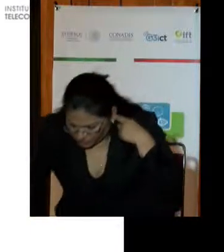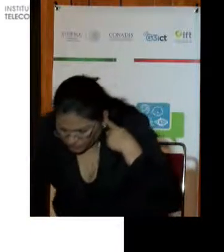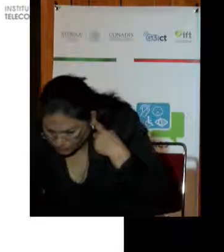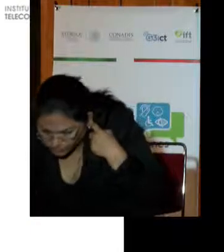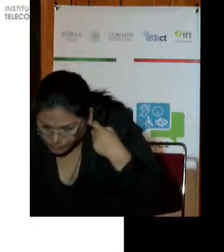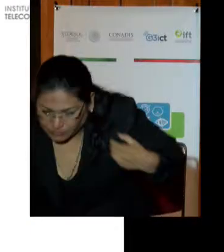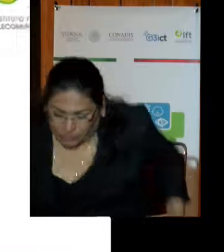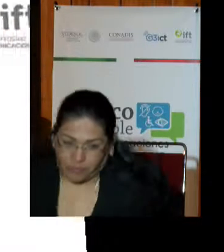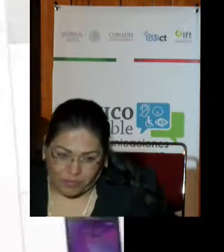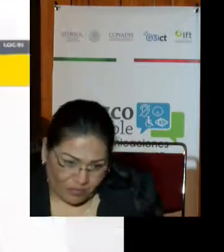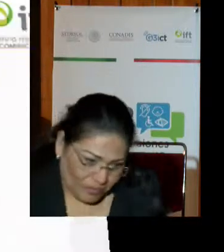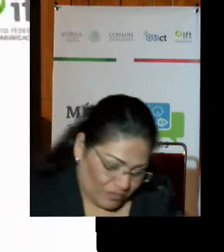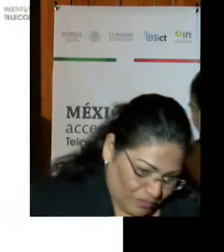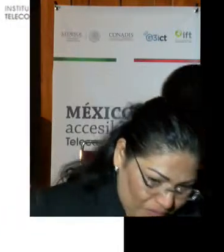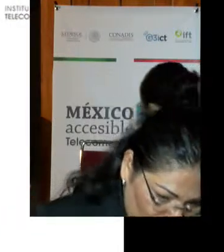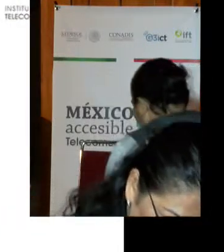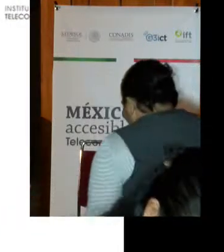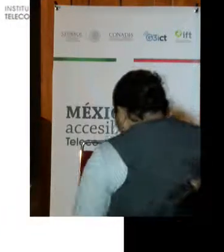Siguiente lámina.